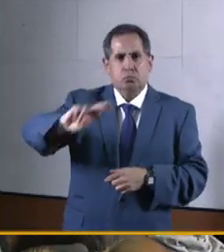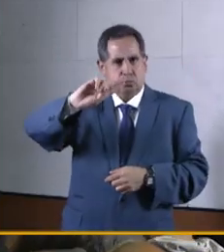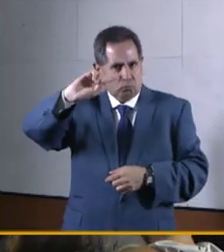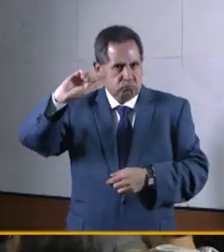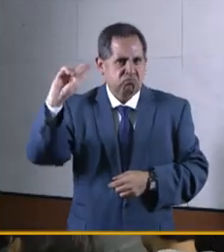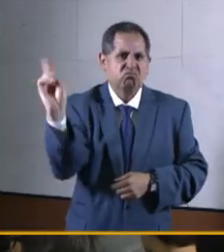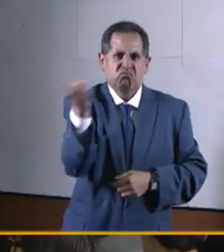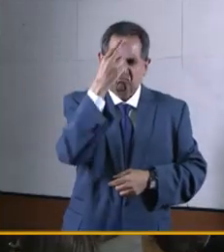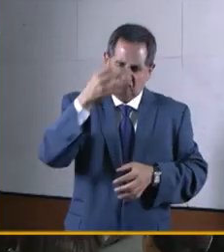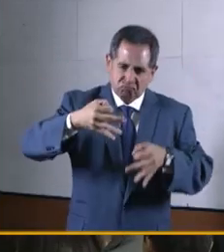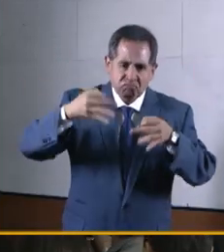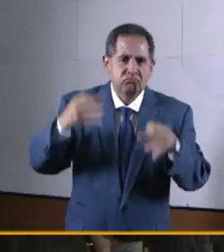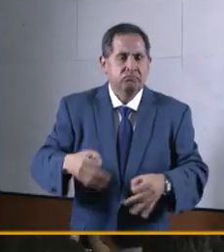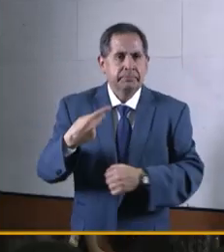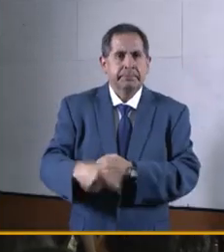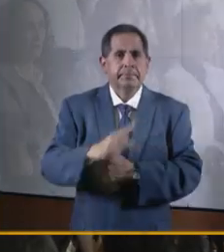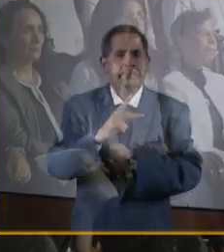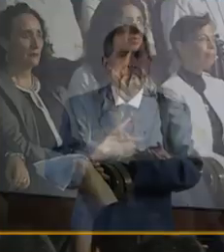nación